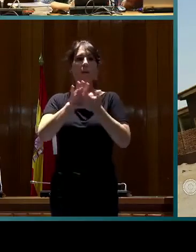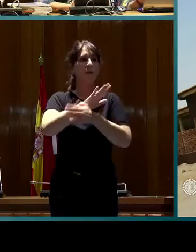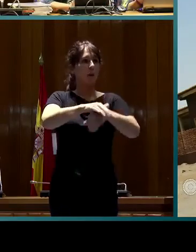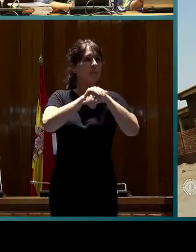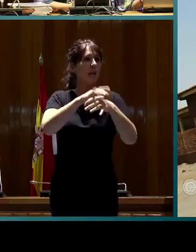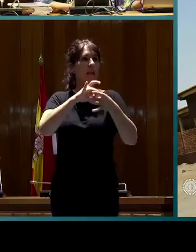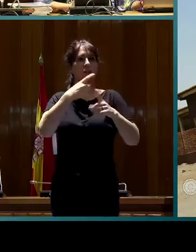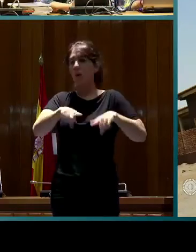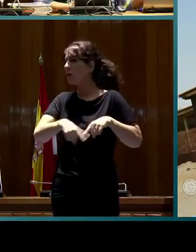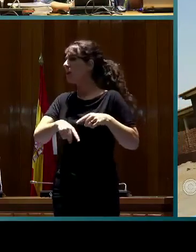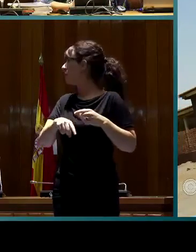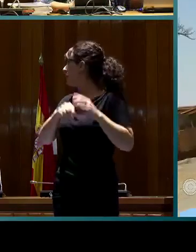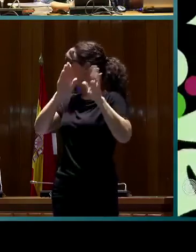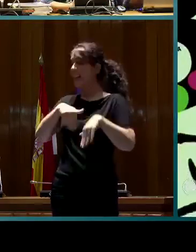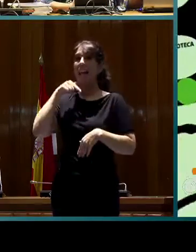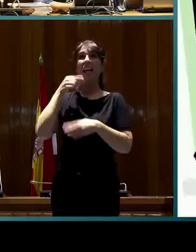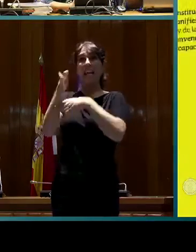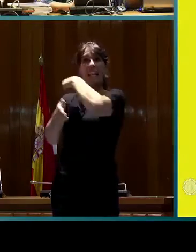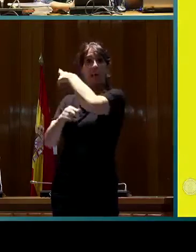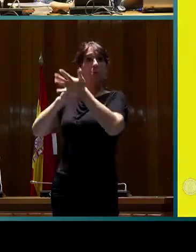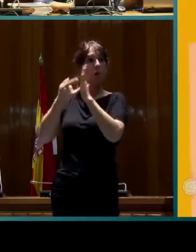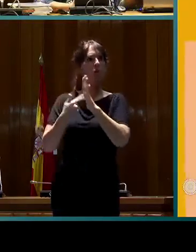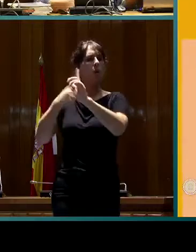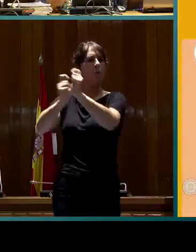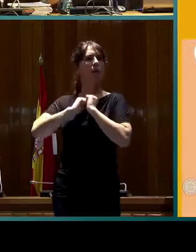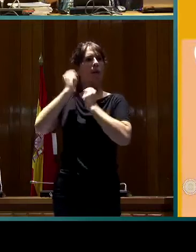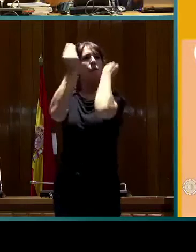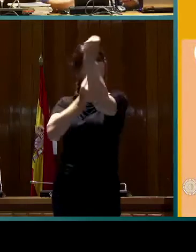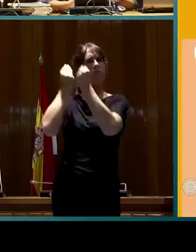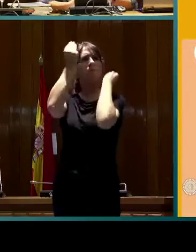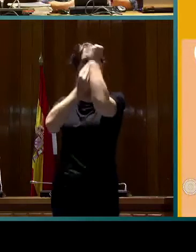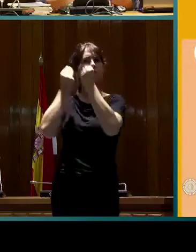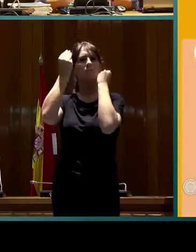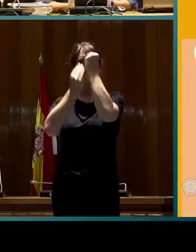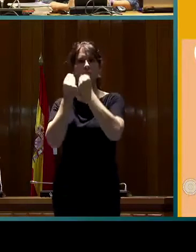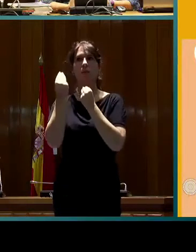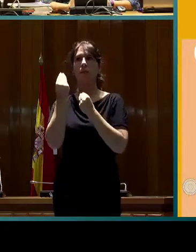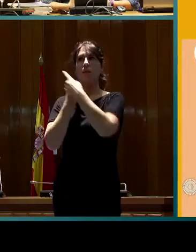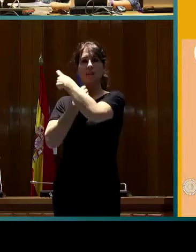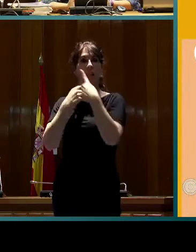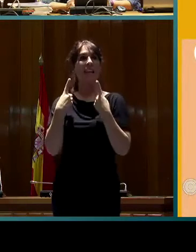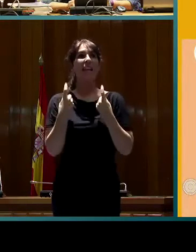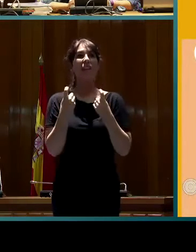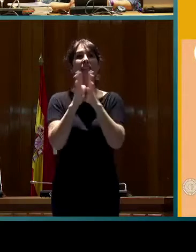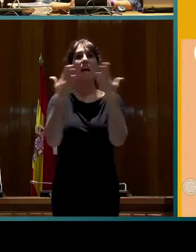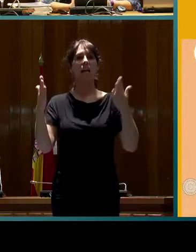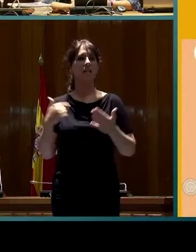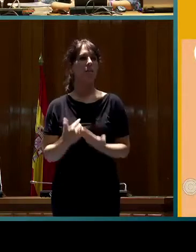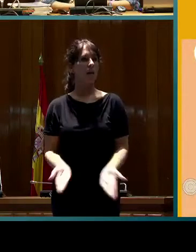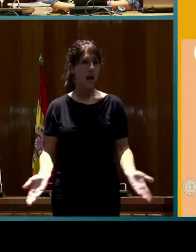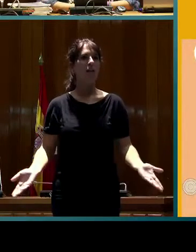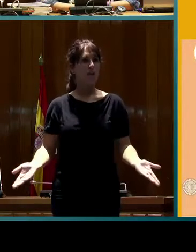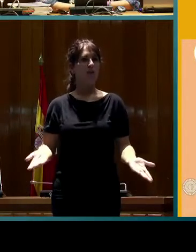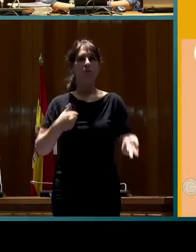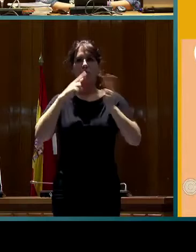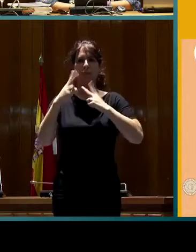estos temas, ¿no? Entonces, y que me ha hecho pensar mucho y darle vuelta al tema, ¿no? A la pregunta esta de si son necesarias. Claro que son necesarias.